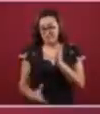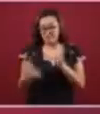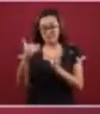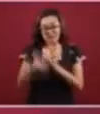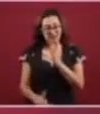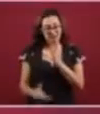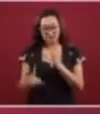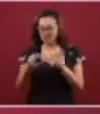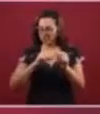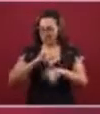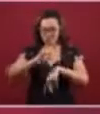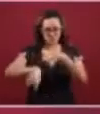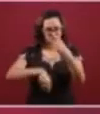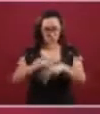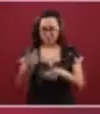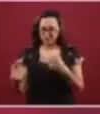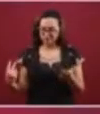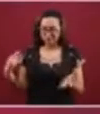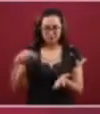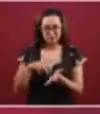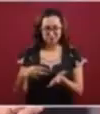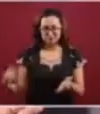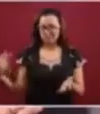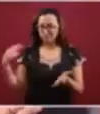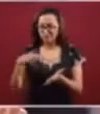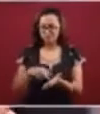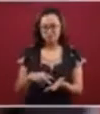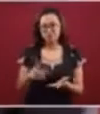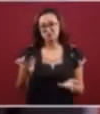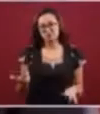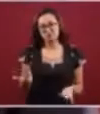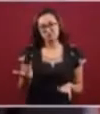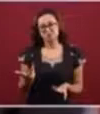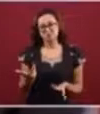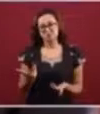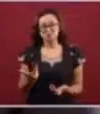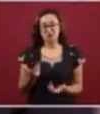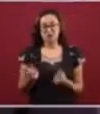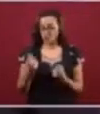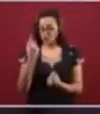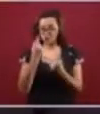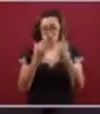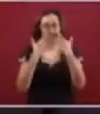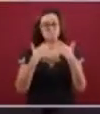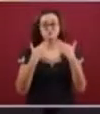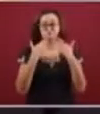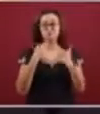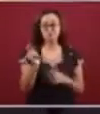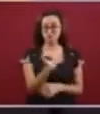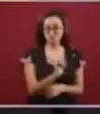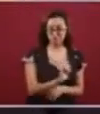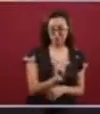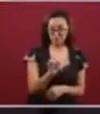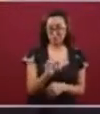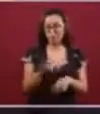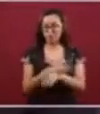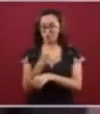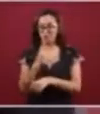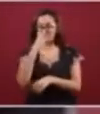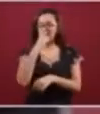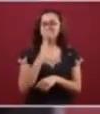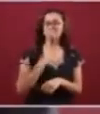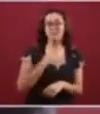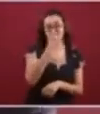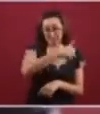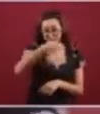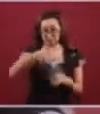eficiencia, hay que decirlo, ¿verdad? No todos tienen esa calidad profesional porque no correspondía a los perfiles de cada